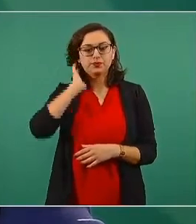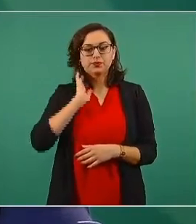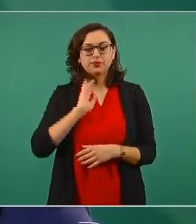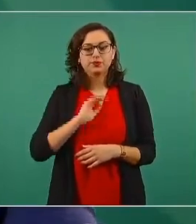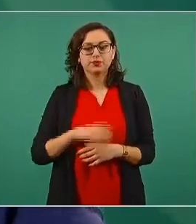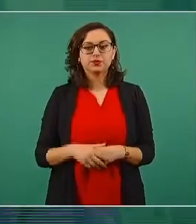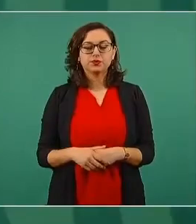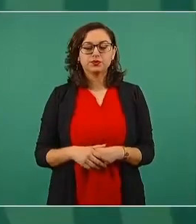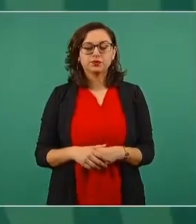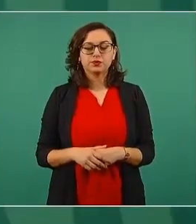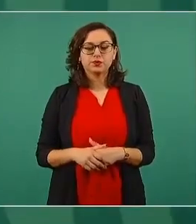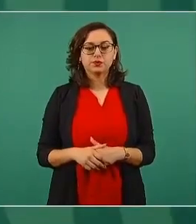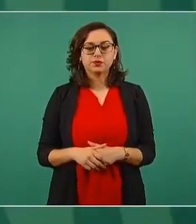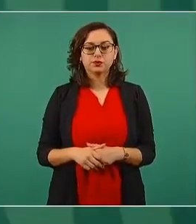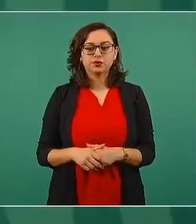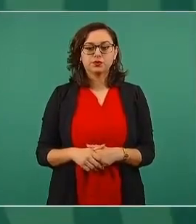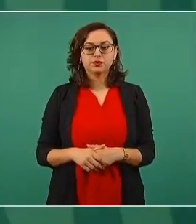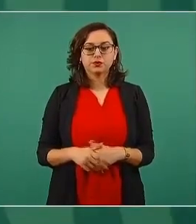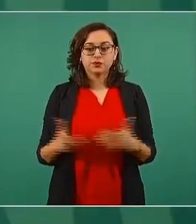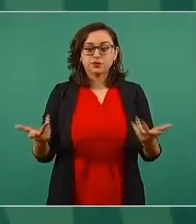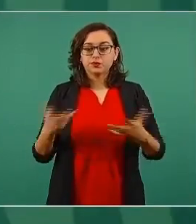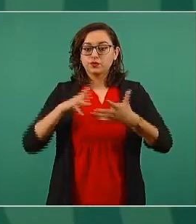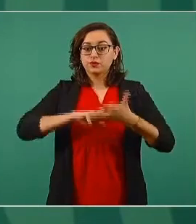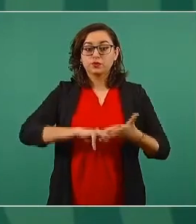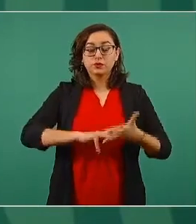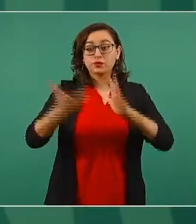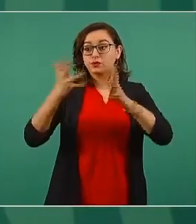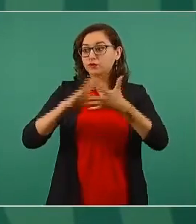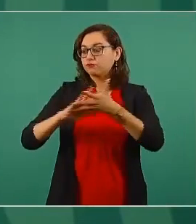Hay que rechazar todo tipo de violencia